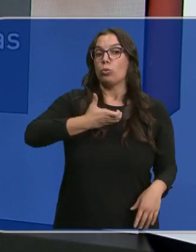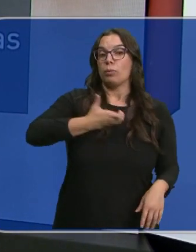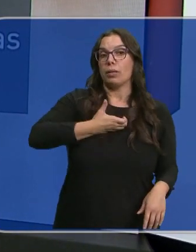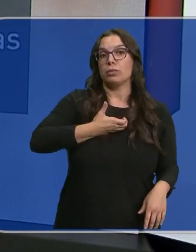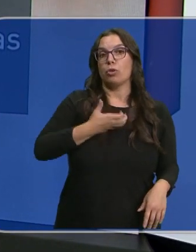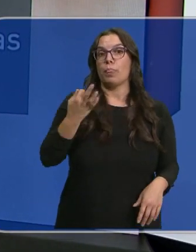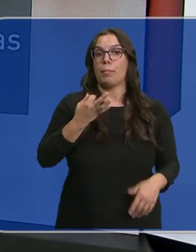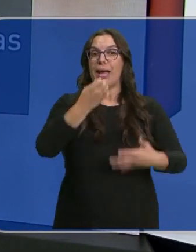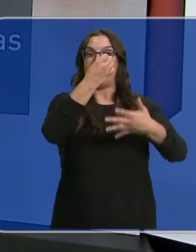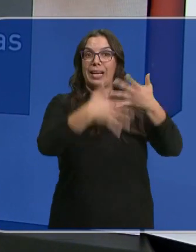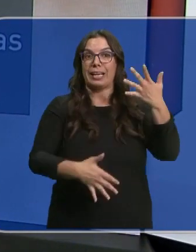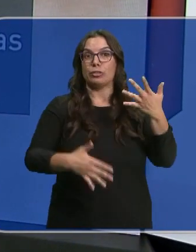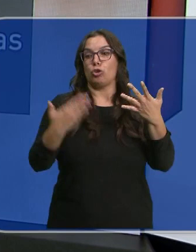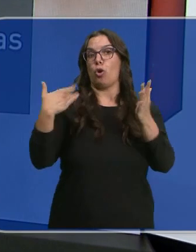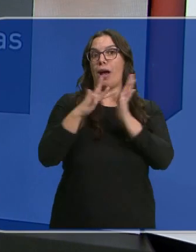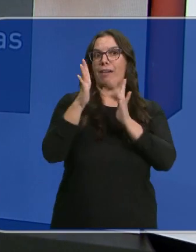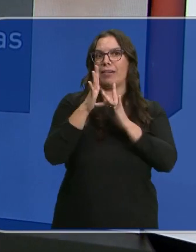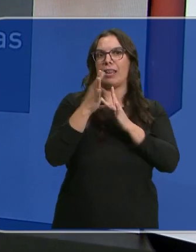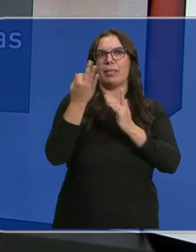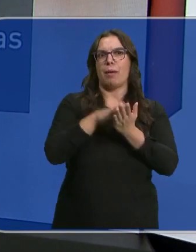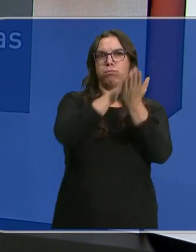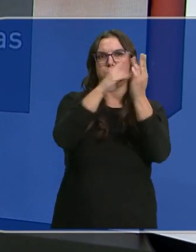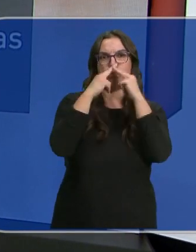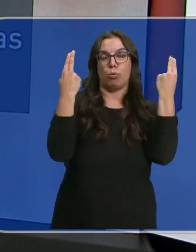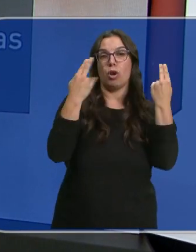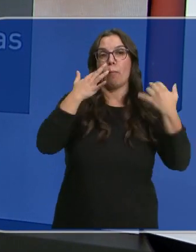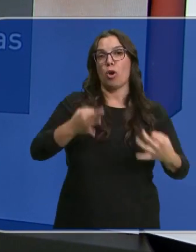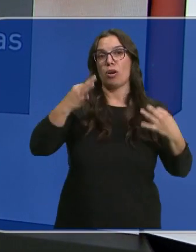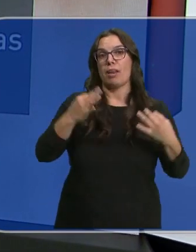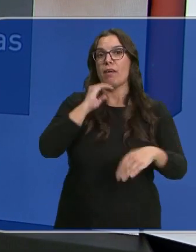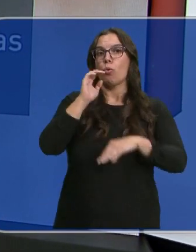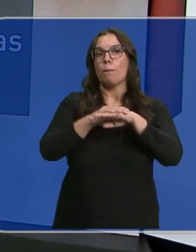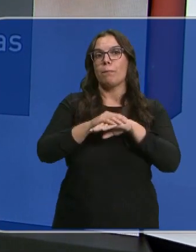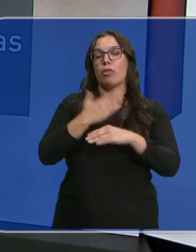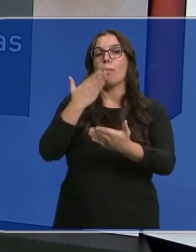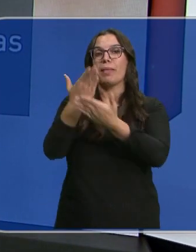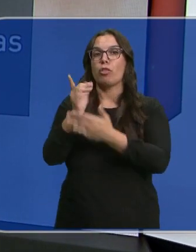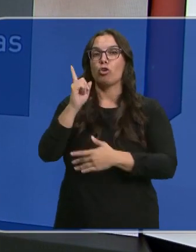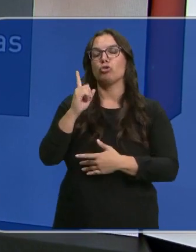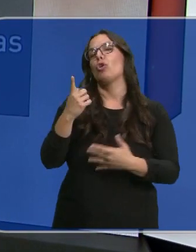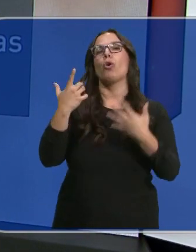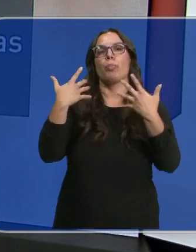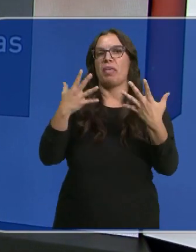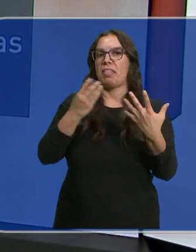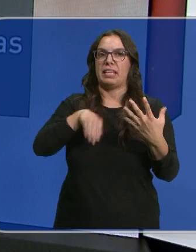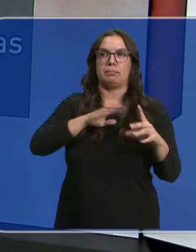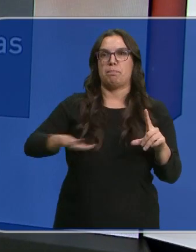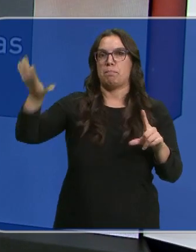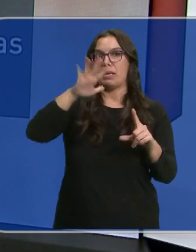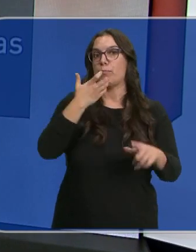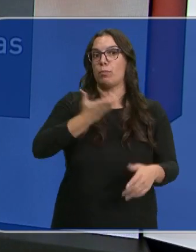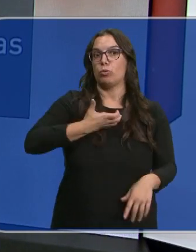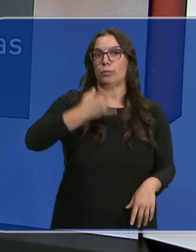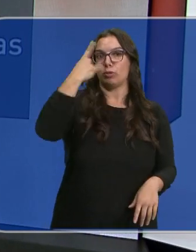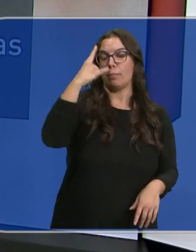debían tener un inventario el pasado mes de abril, pero apenas una decena en todo el país lo ha encargado. Uno es el salmantino y para